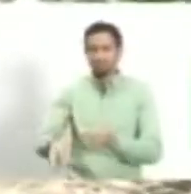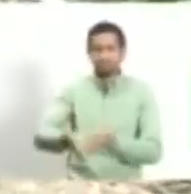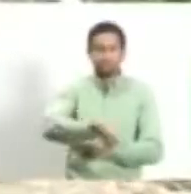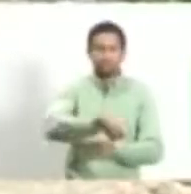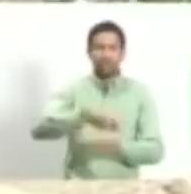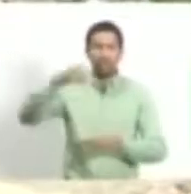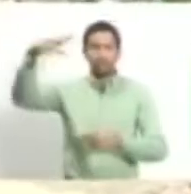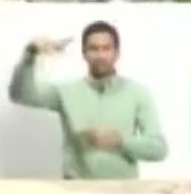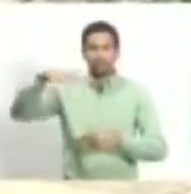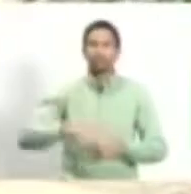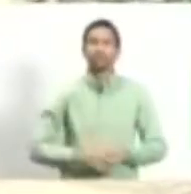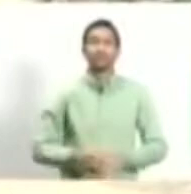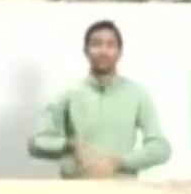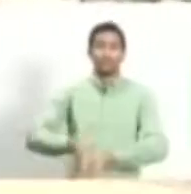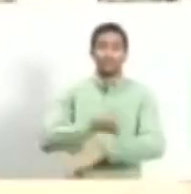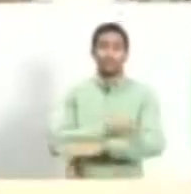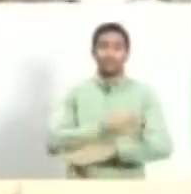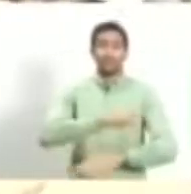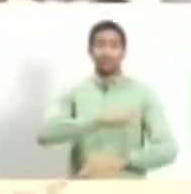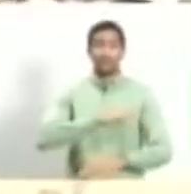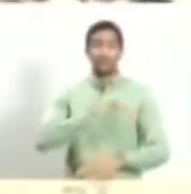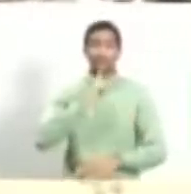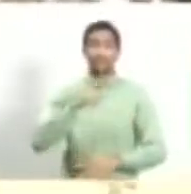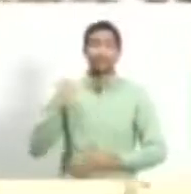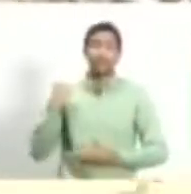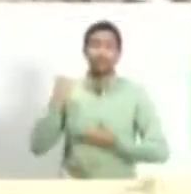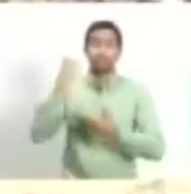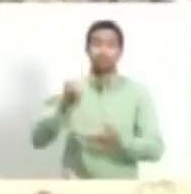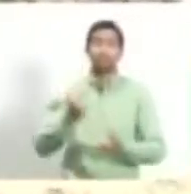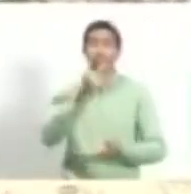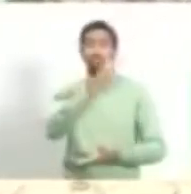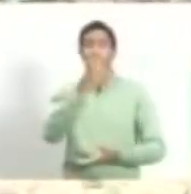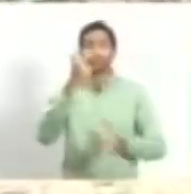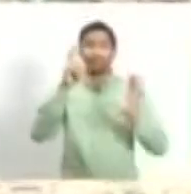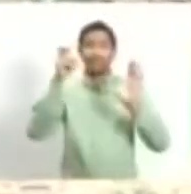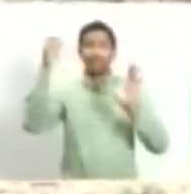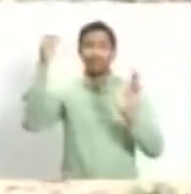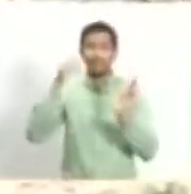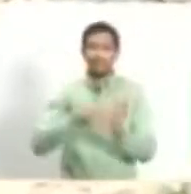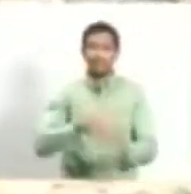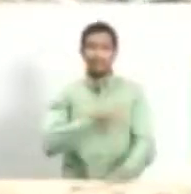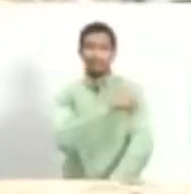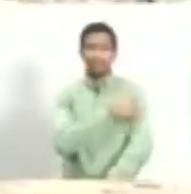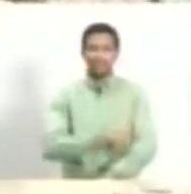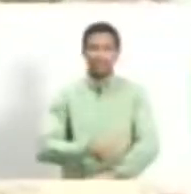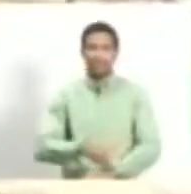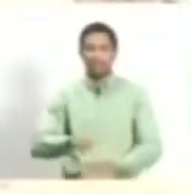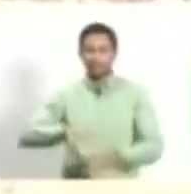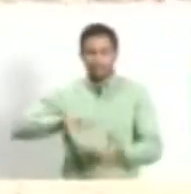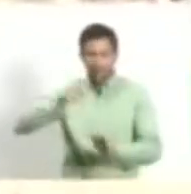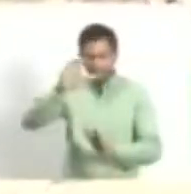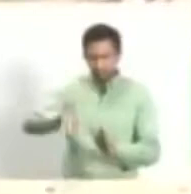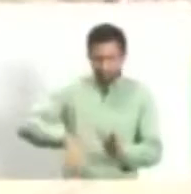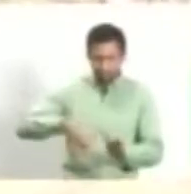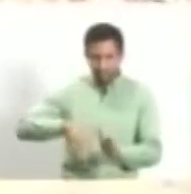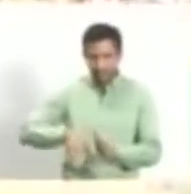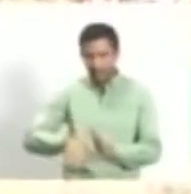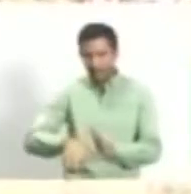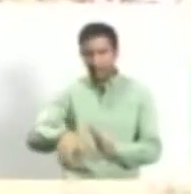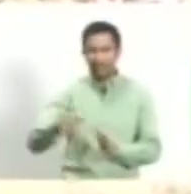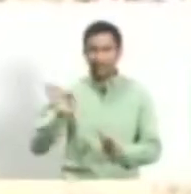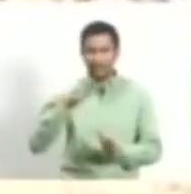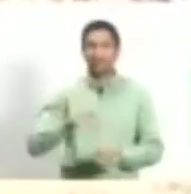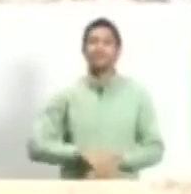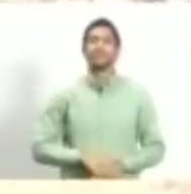2011 el distrito anunció inversiones por más de 270 mil millones de pesos para canalizar el caño, pero la gente aún sigue viviendo en